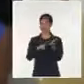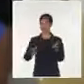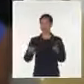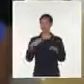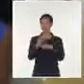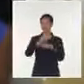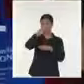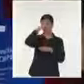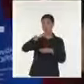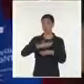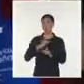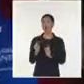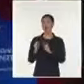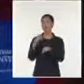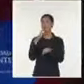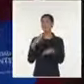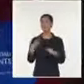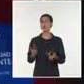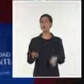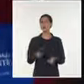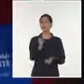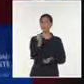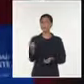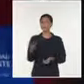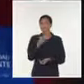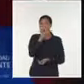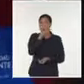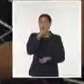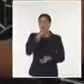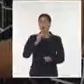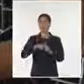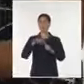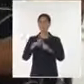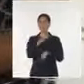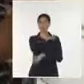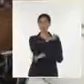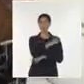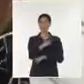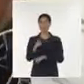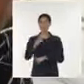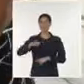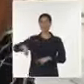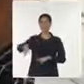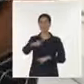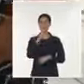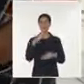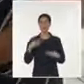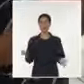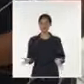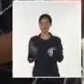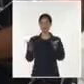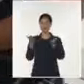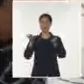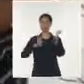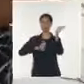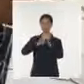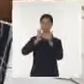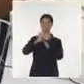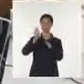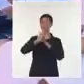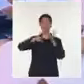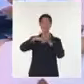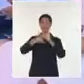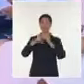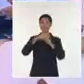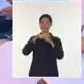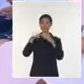y conciencia en la formación académica y profesional de los docentes, quienes desarrollan con gran impacto proyectos